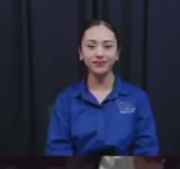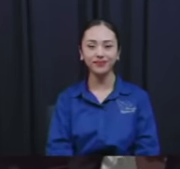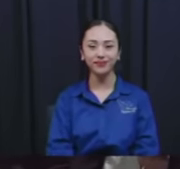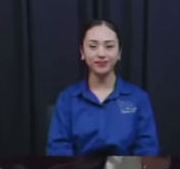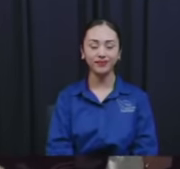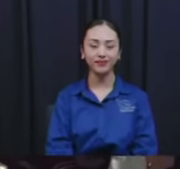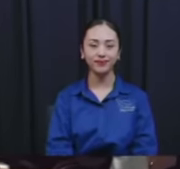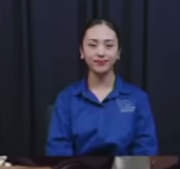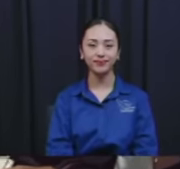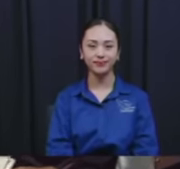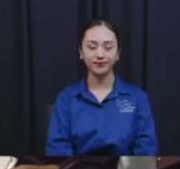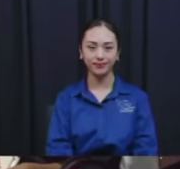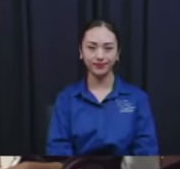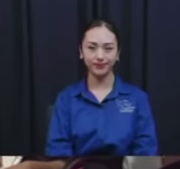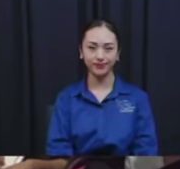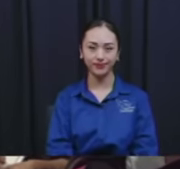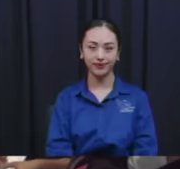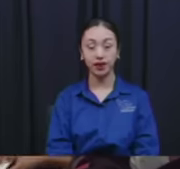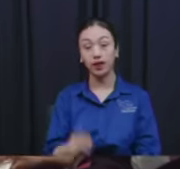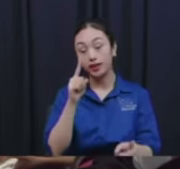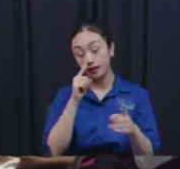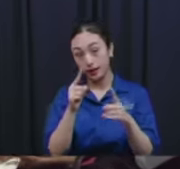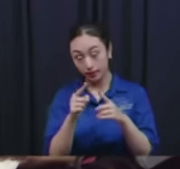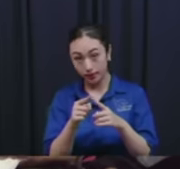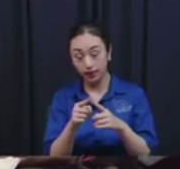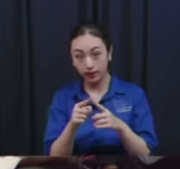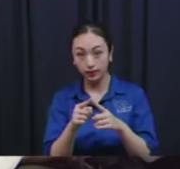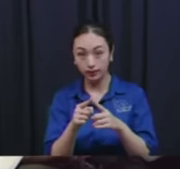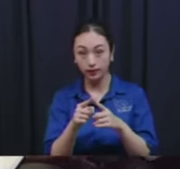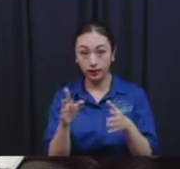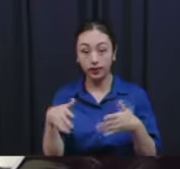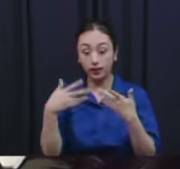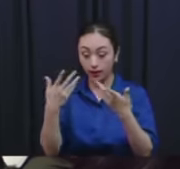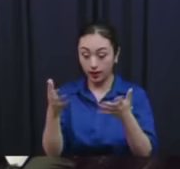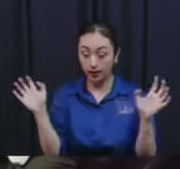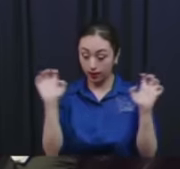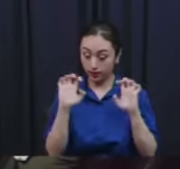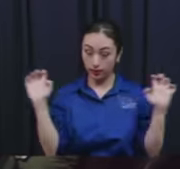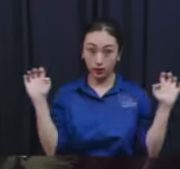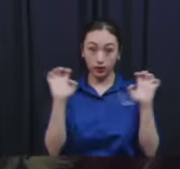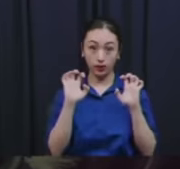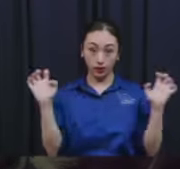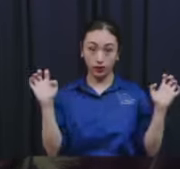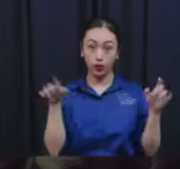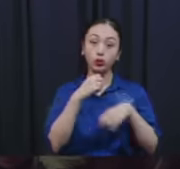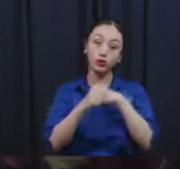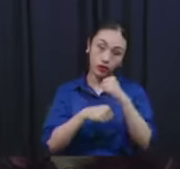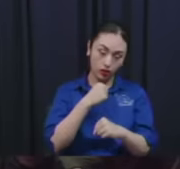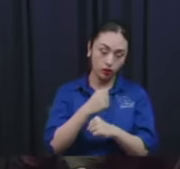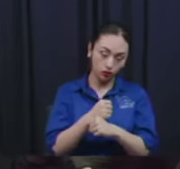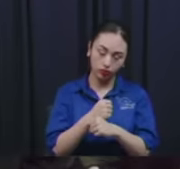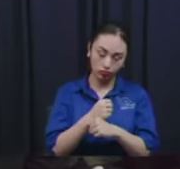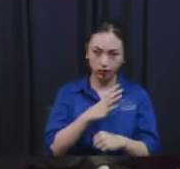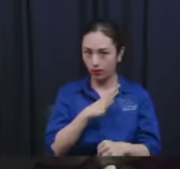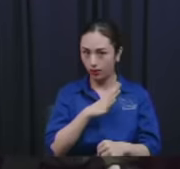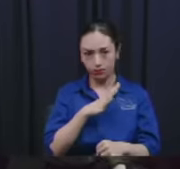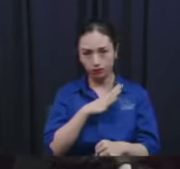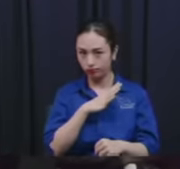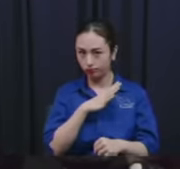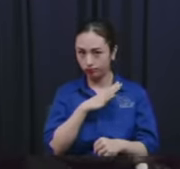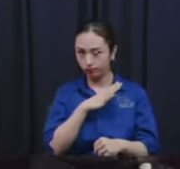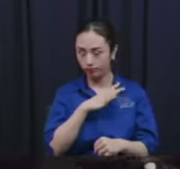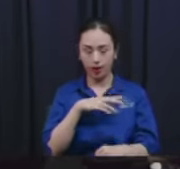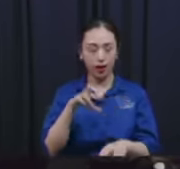entiendo también tomar en cuenta la edad del del del atleta verdad hermano hermano Gracias